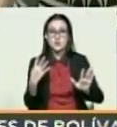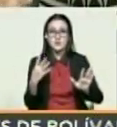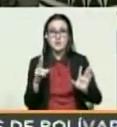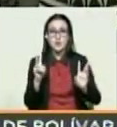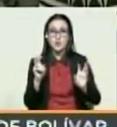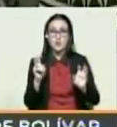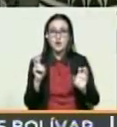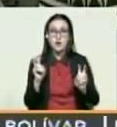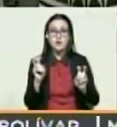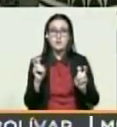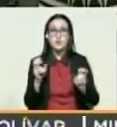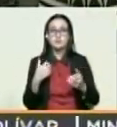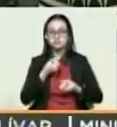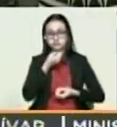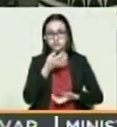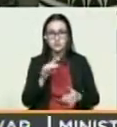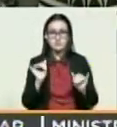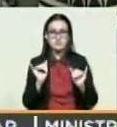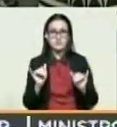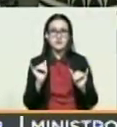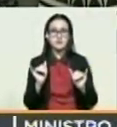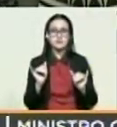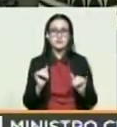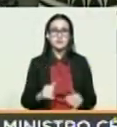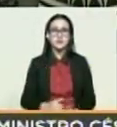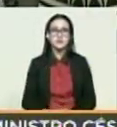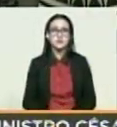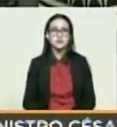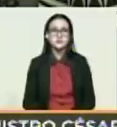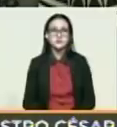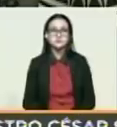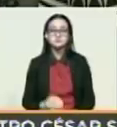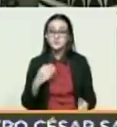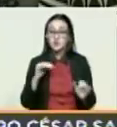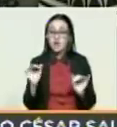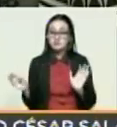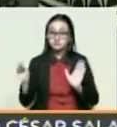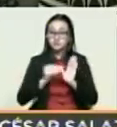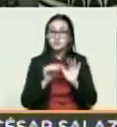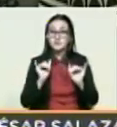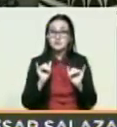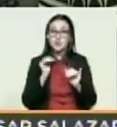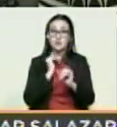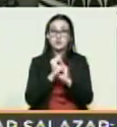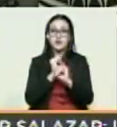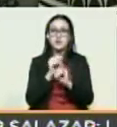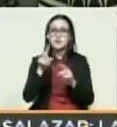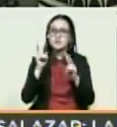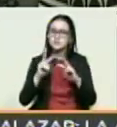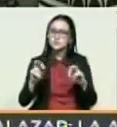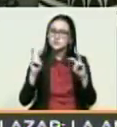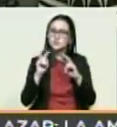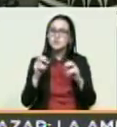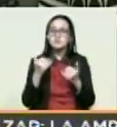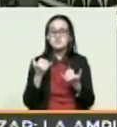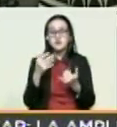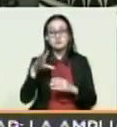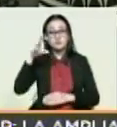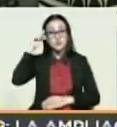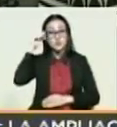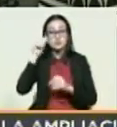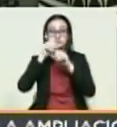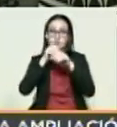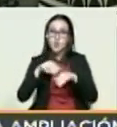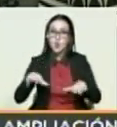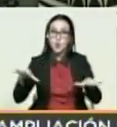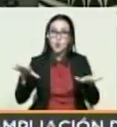con que acabo de mencionar y que colgaremos en el portal web esta presentación para que ustedes puedan difundir mucho mejor